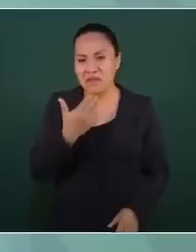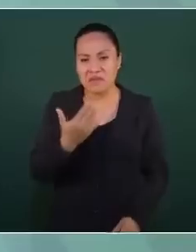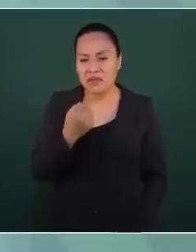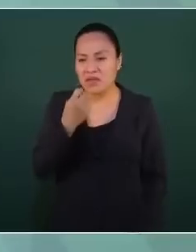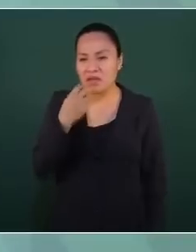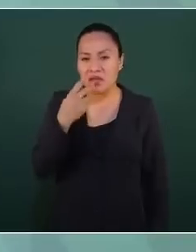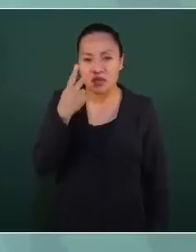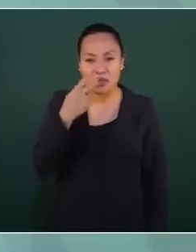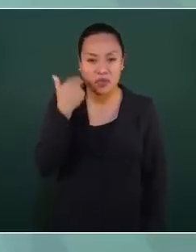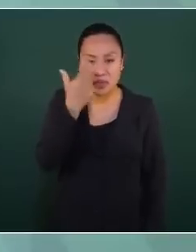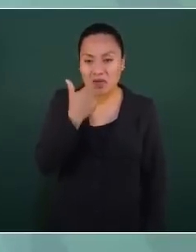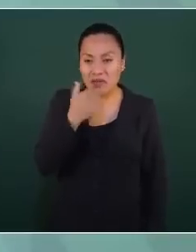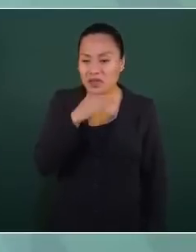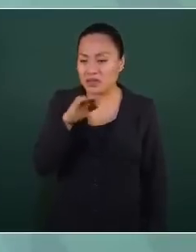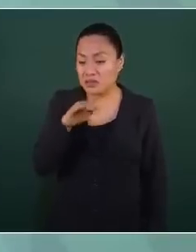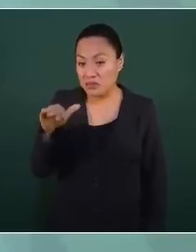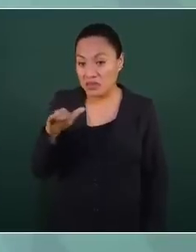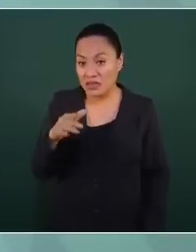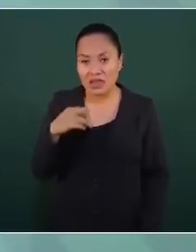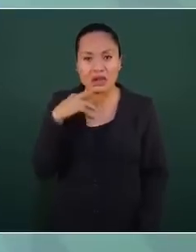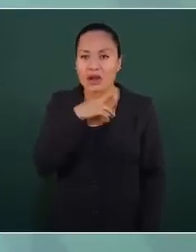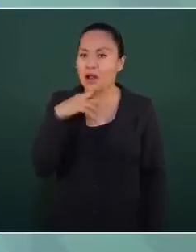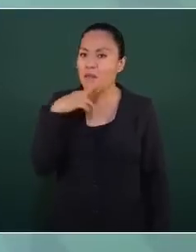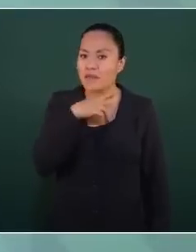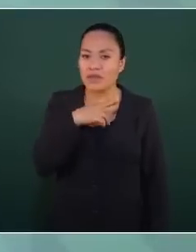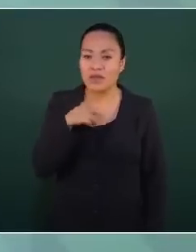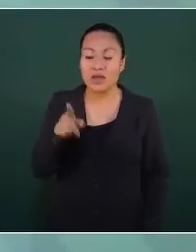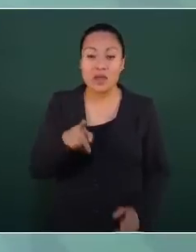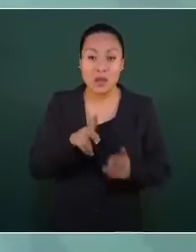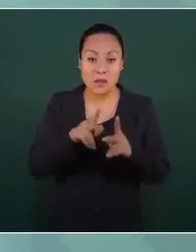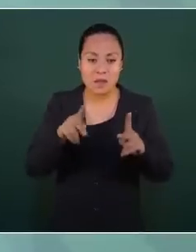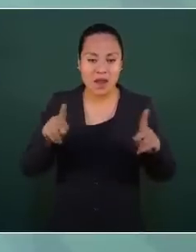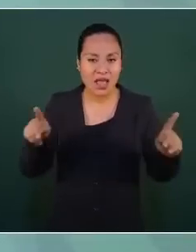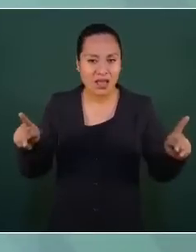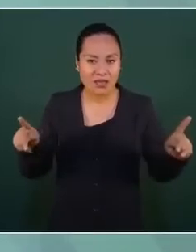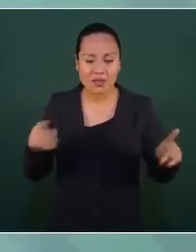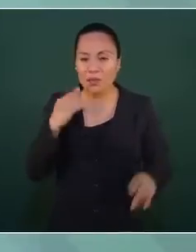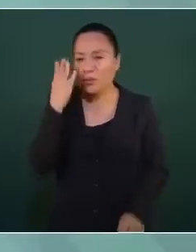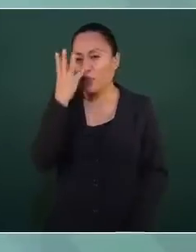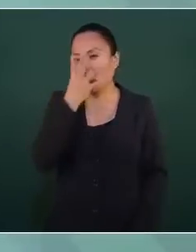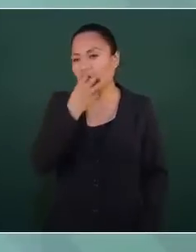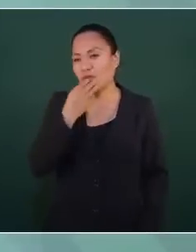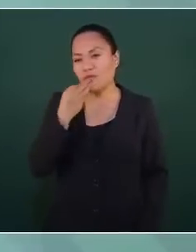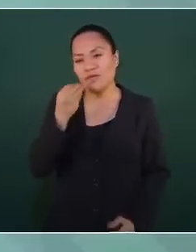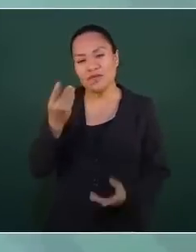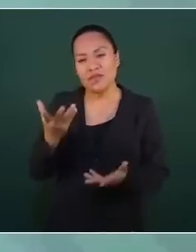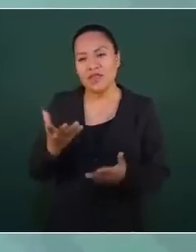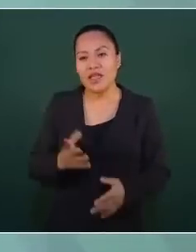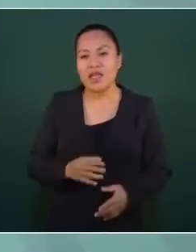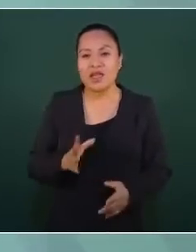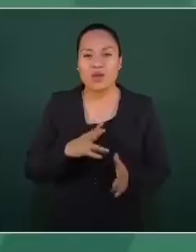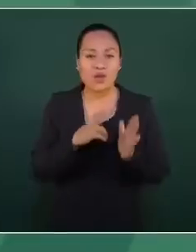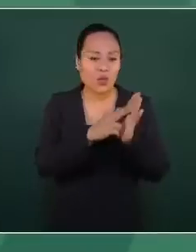son bellísimas las playas de Puerto Escondido, de las bahías de